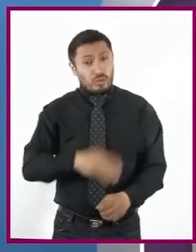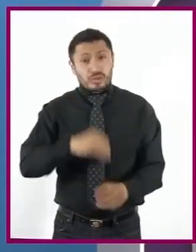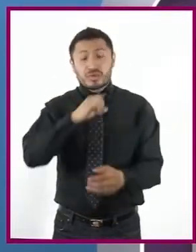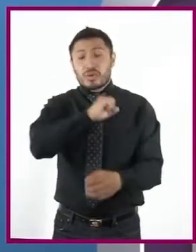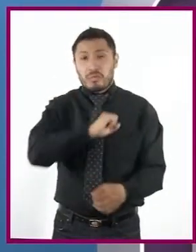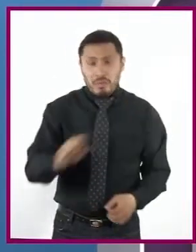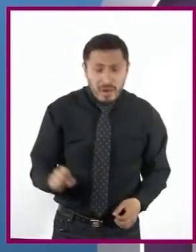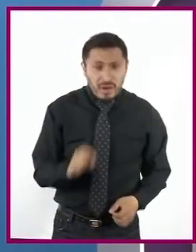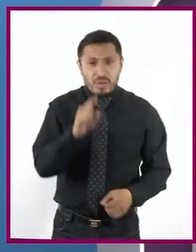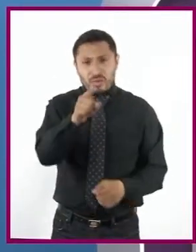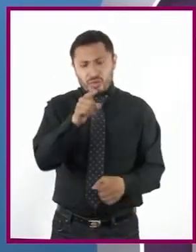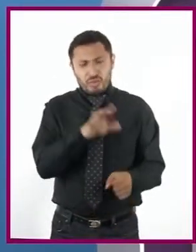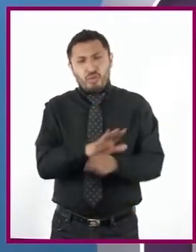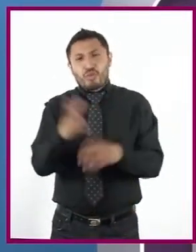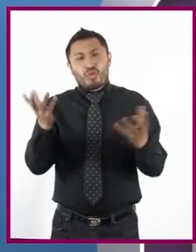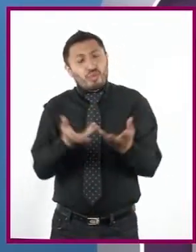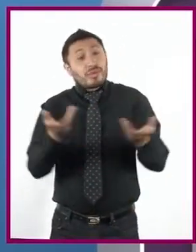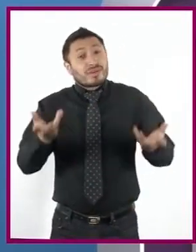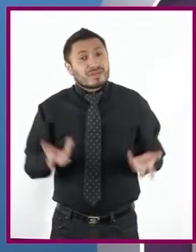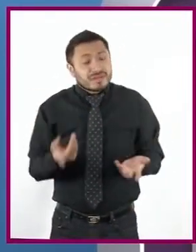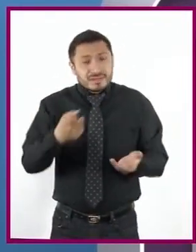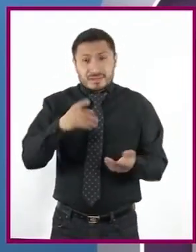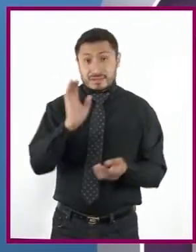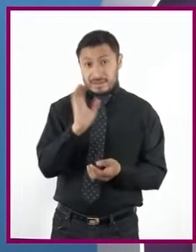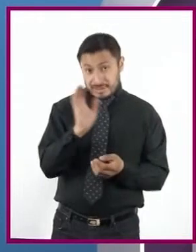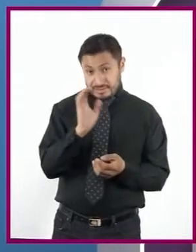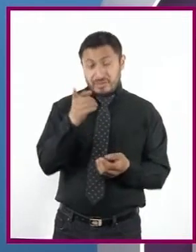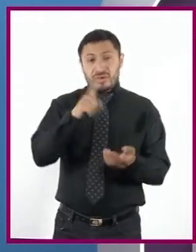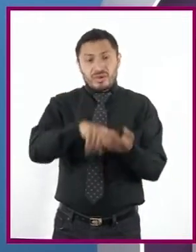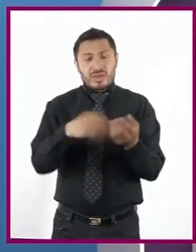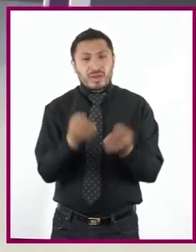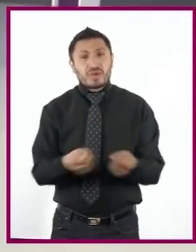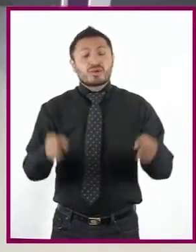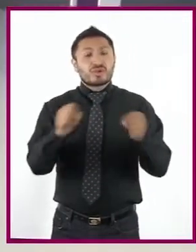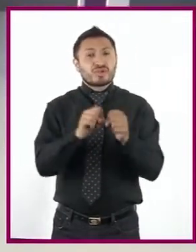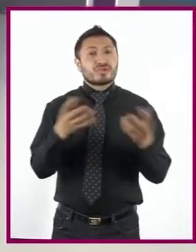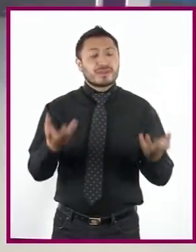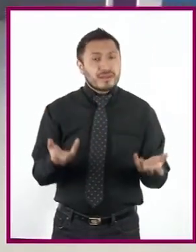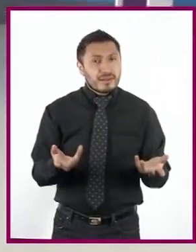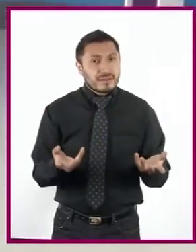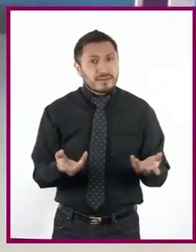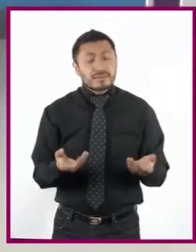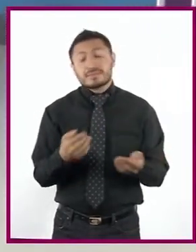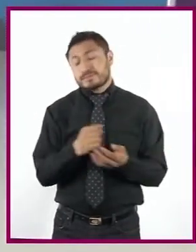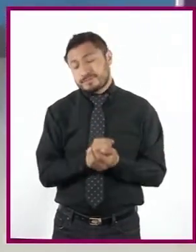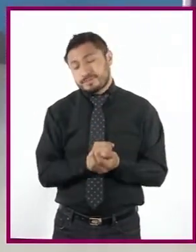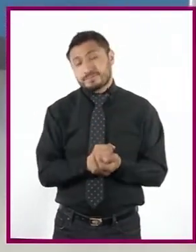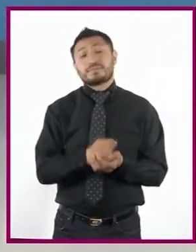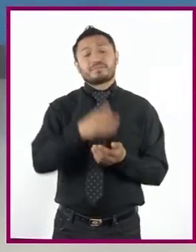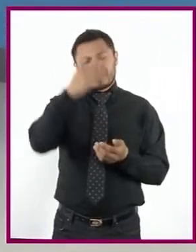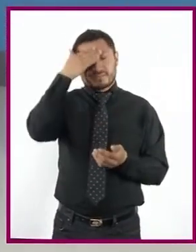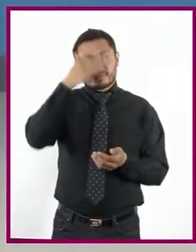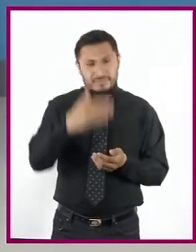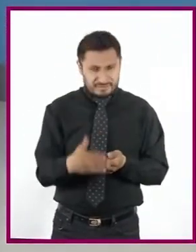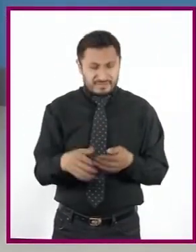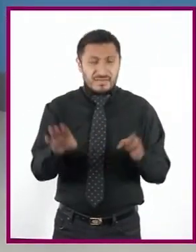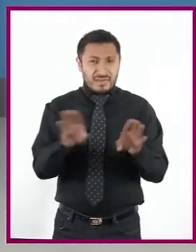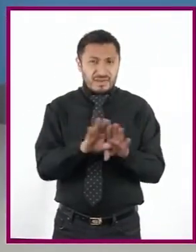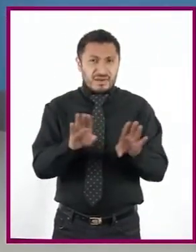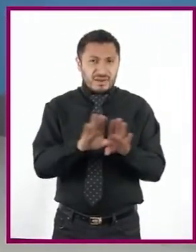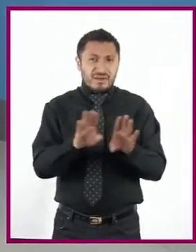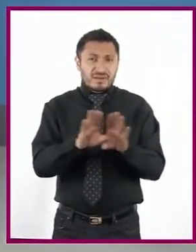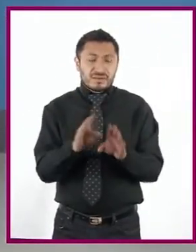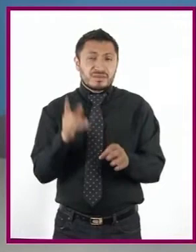hacer ante ella en una sociedad democrática? Bueno, aunque ya sabemos cómo identificar